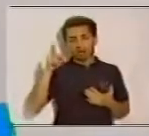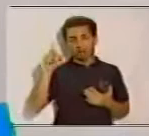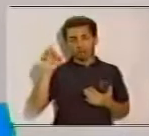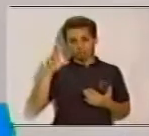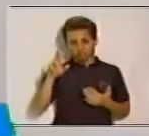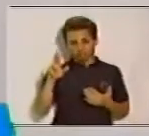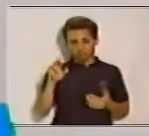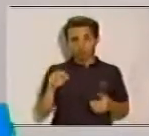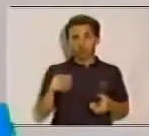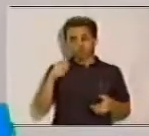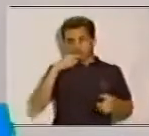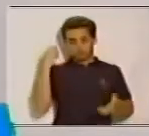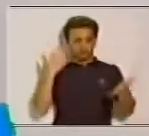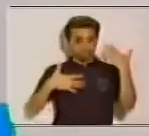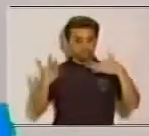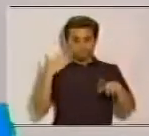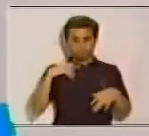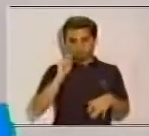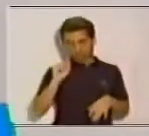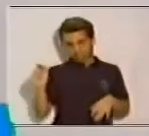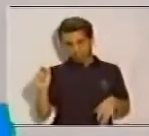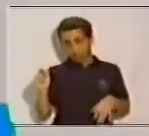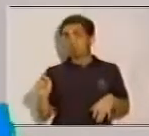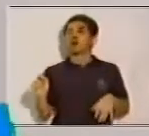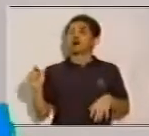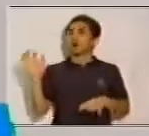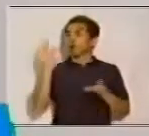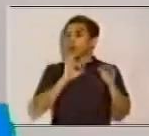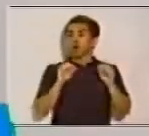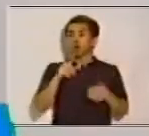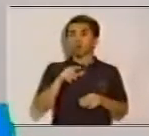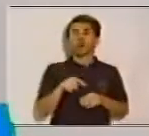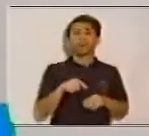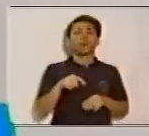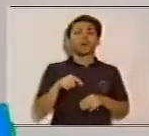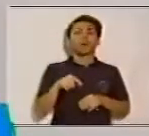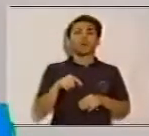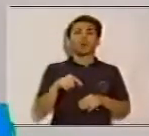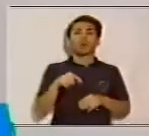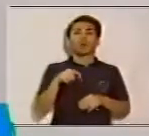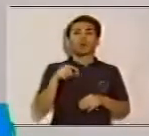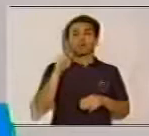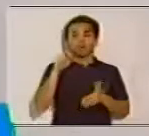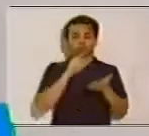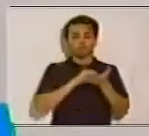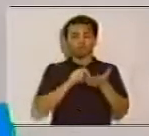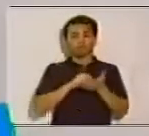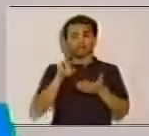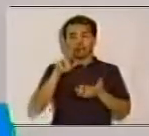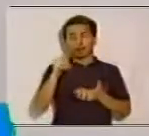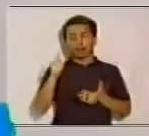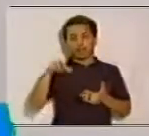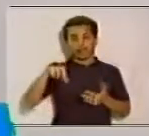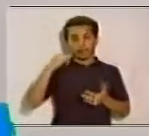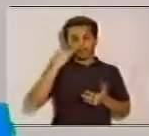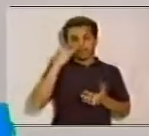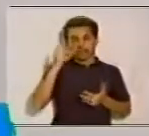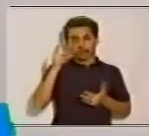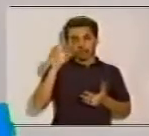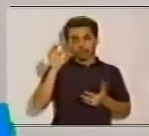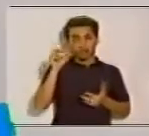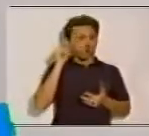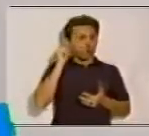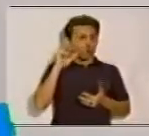las líneas. Y ahí está mi producto final, un pentágono. Tiene 5 lados y tiene